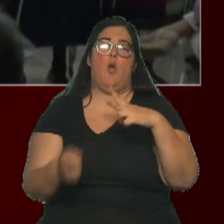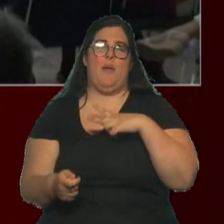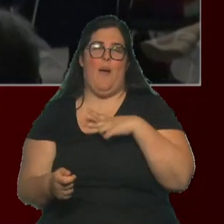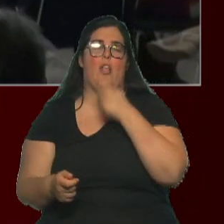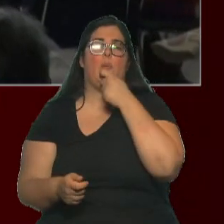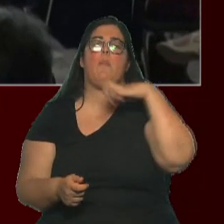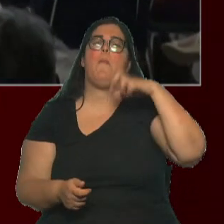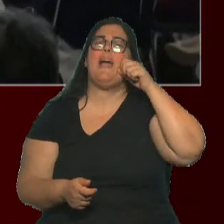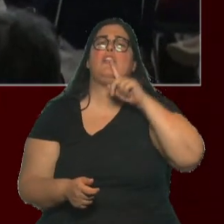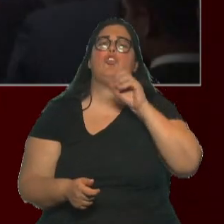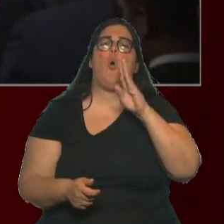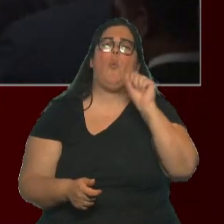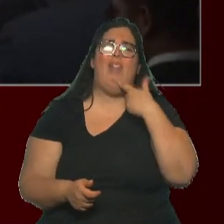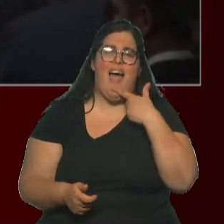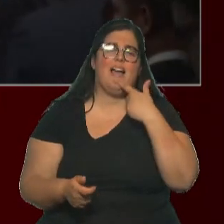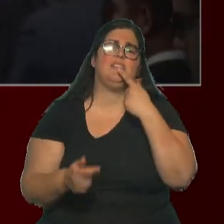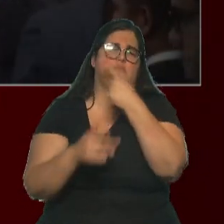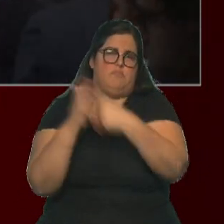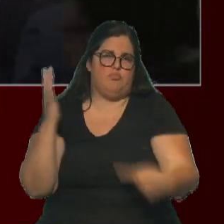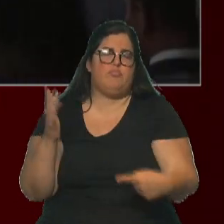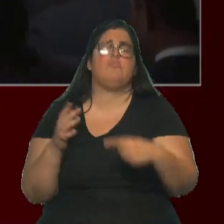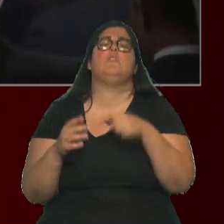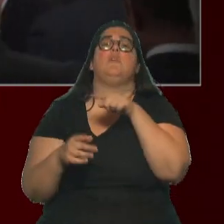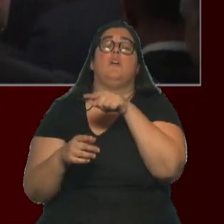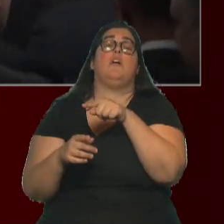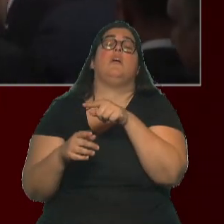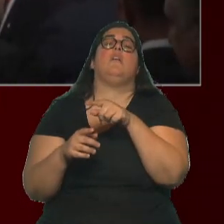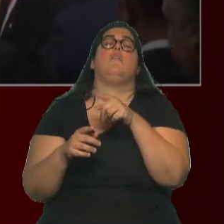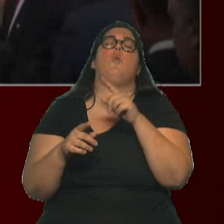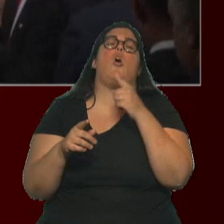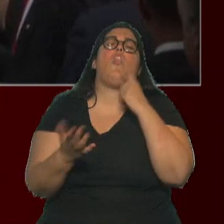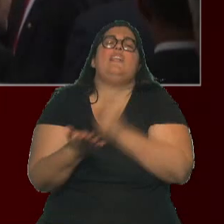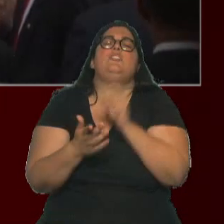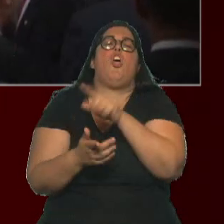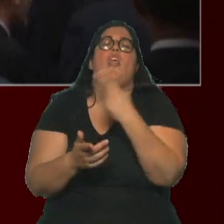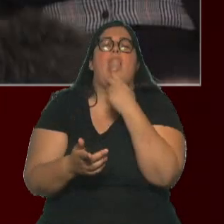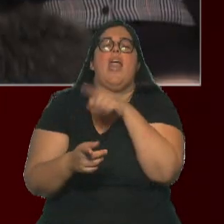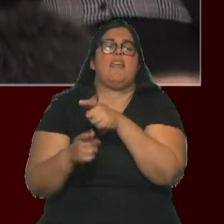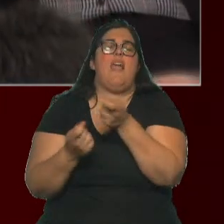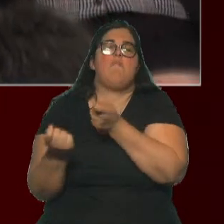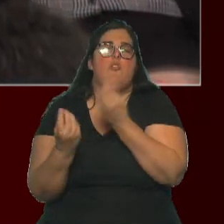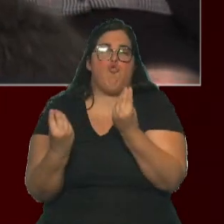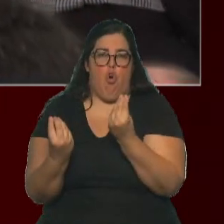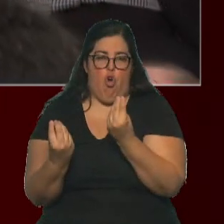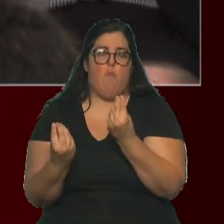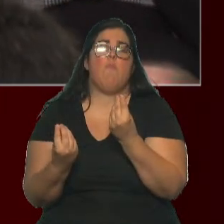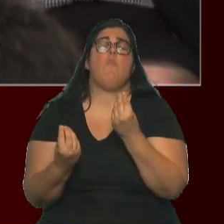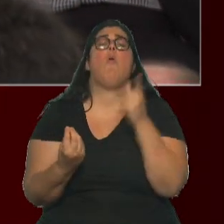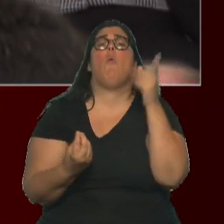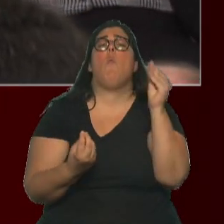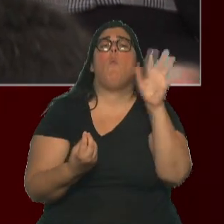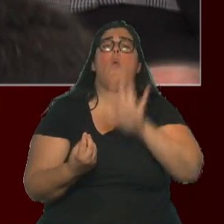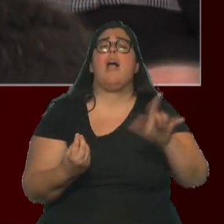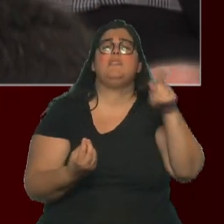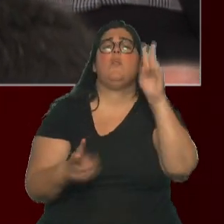Petrobras, bueno, de Eletrobras, pero sobre todo lo que es la política energética y un Brasil que trata de recuperar un poco